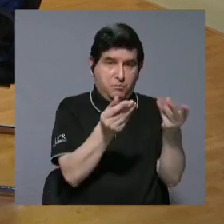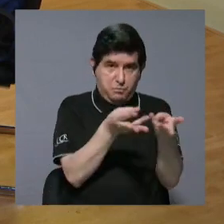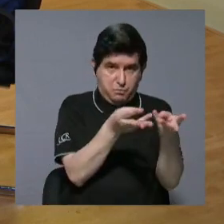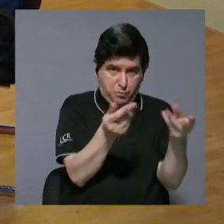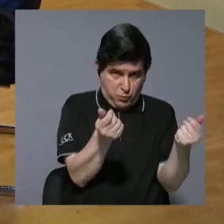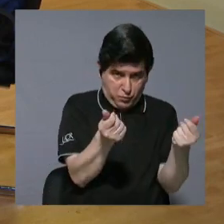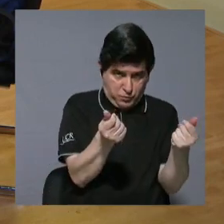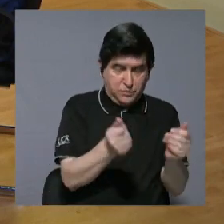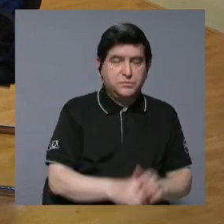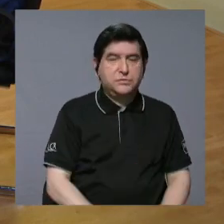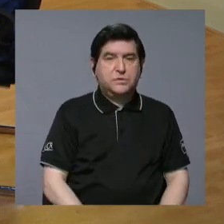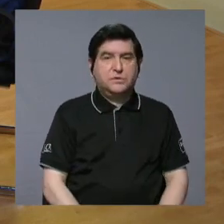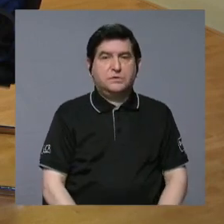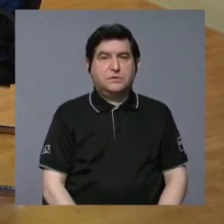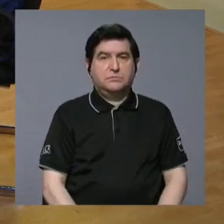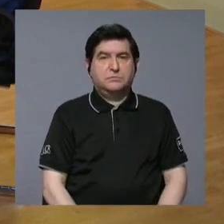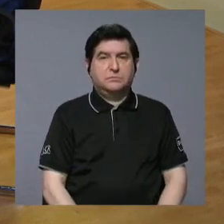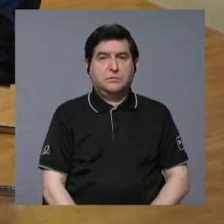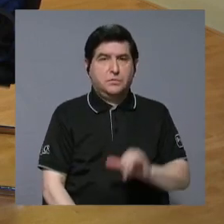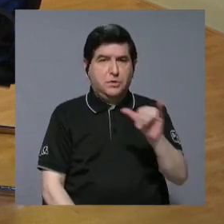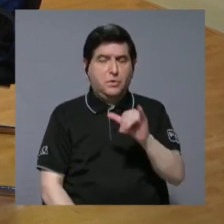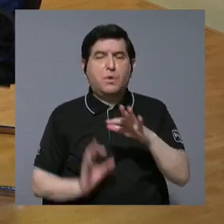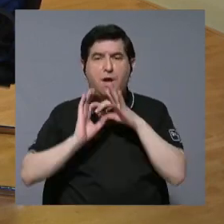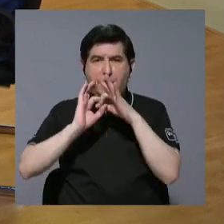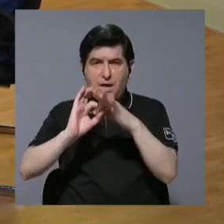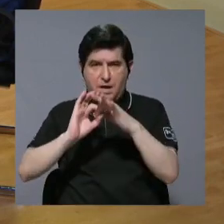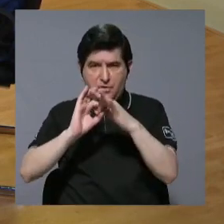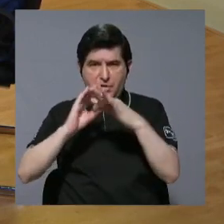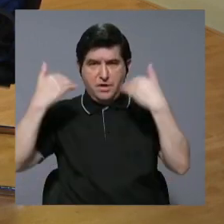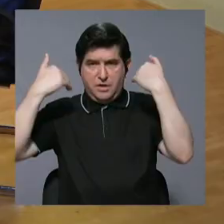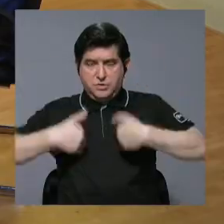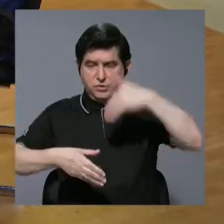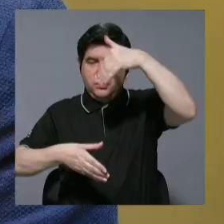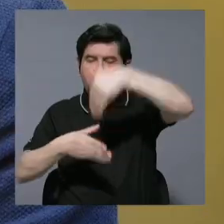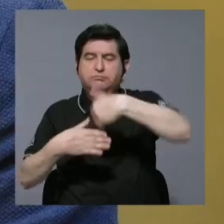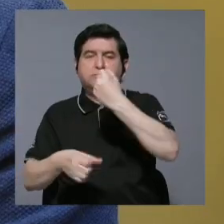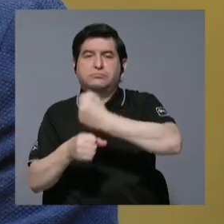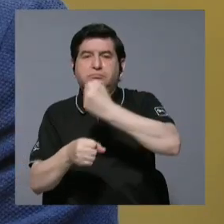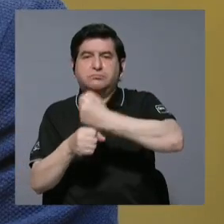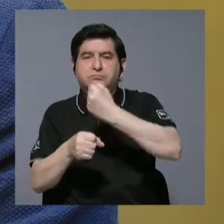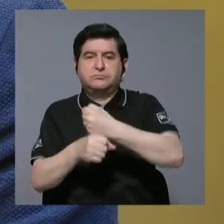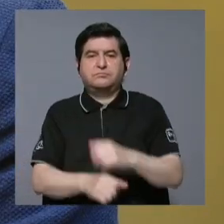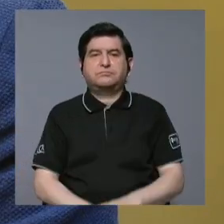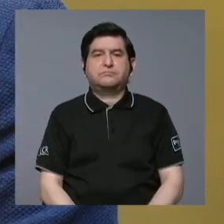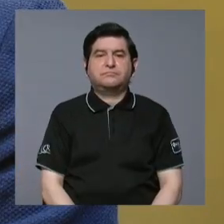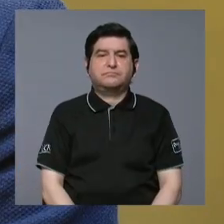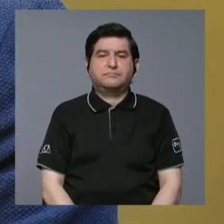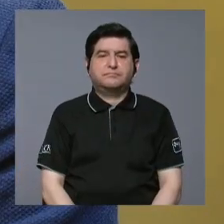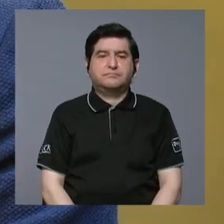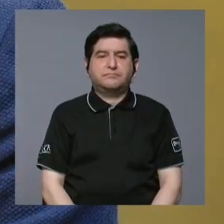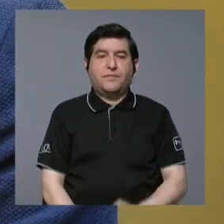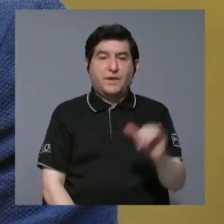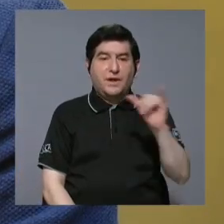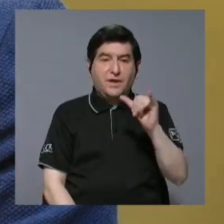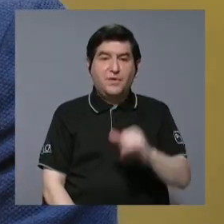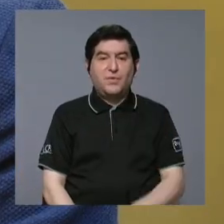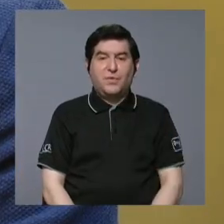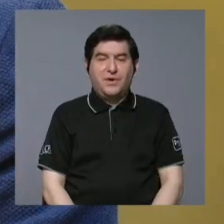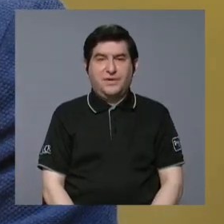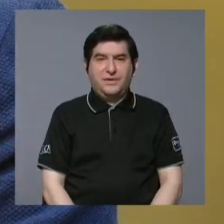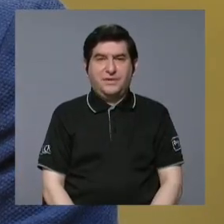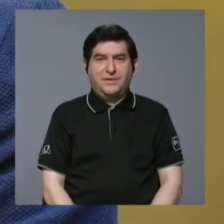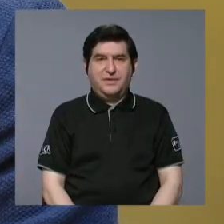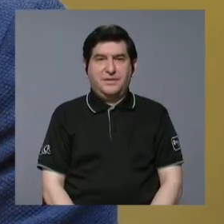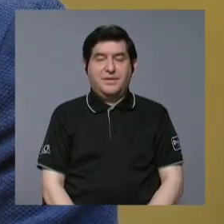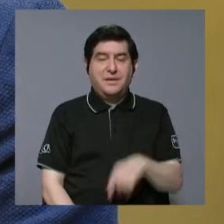productividad, sino para las relaciones humanas en el trabajo y también para la retención